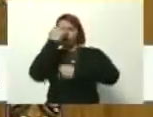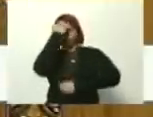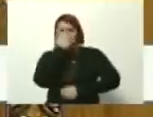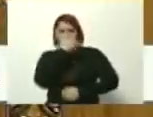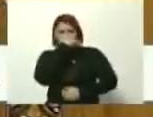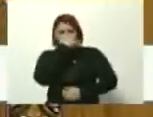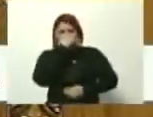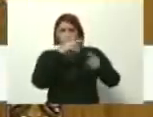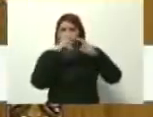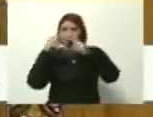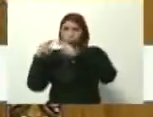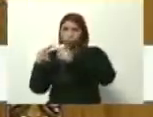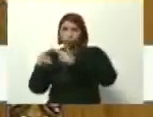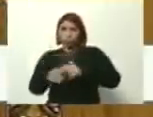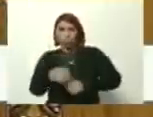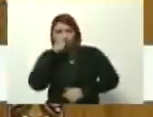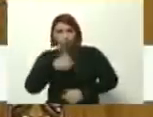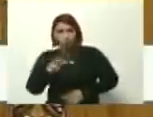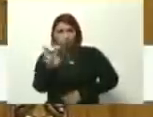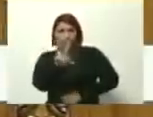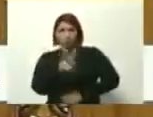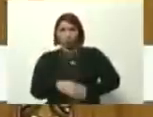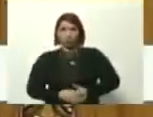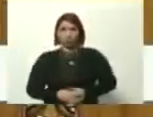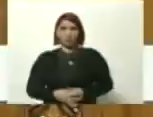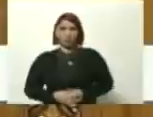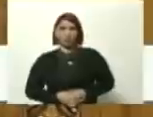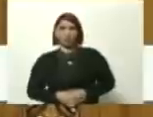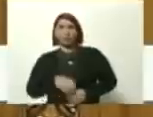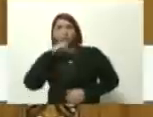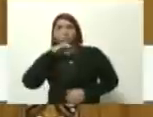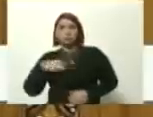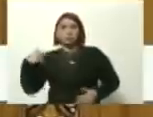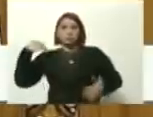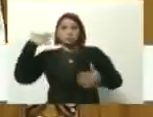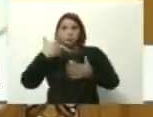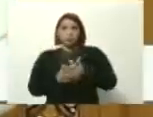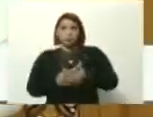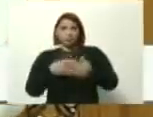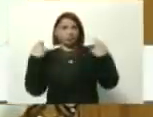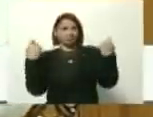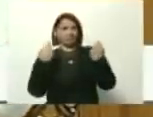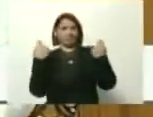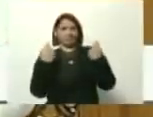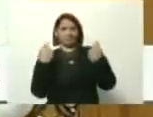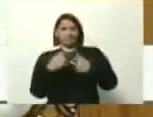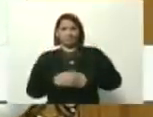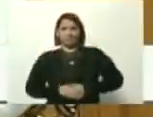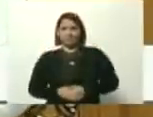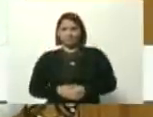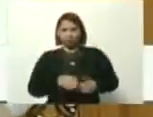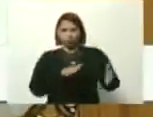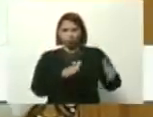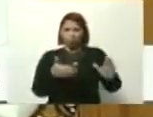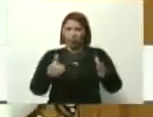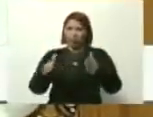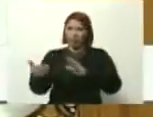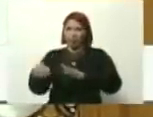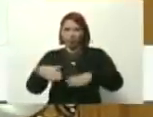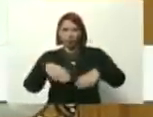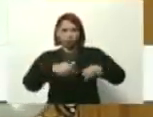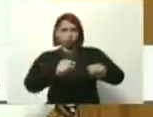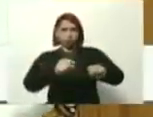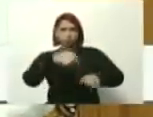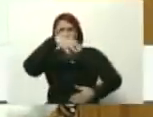haya conocido el pueblo venezolano en su historia, para promover magnicidios,